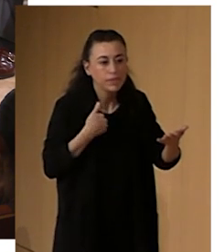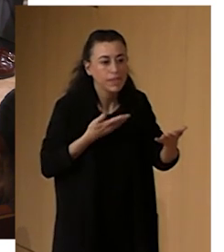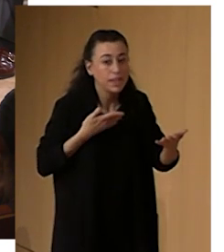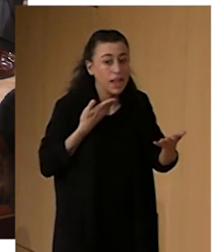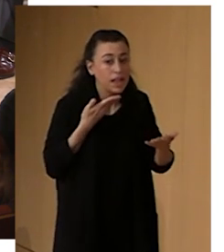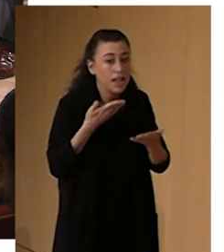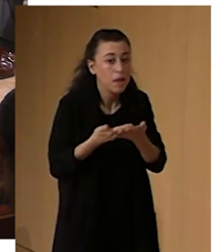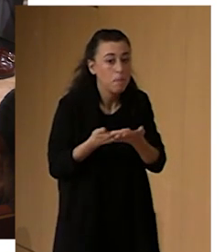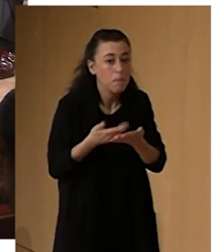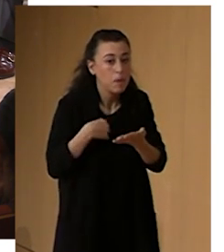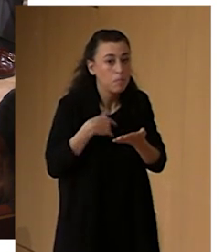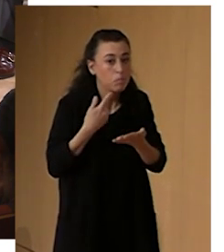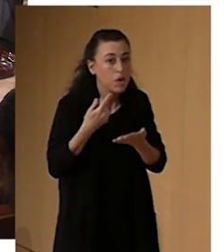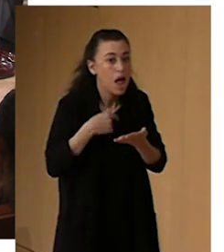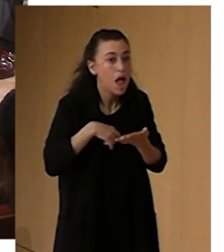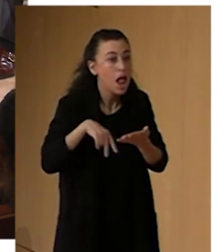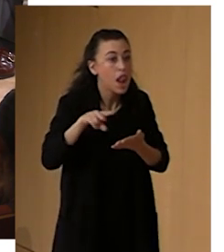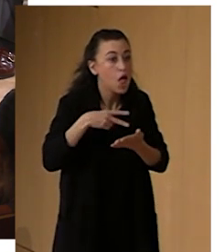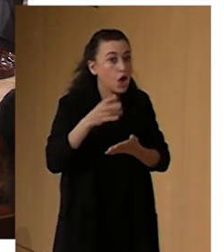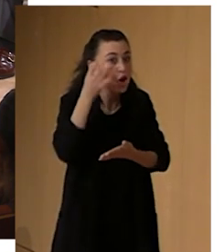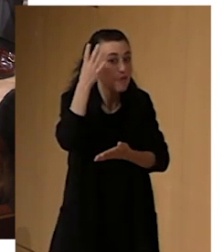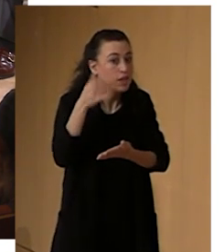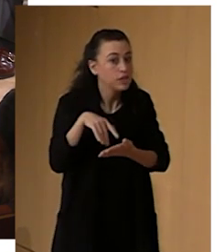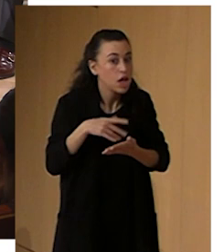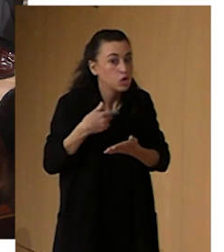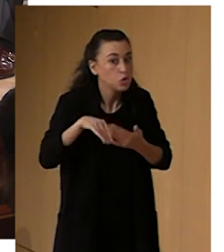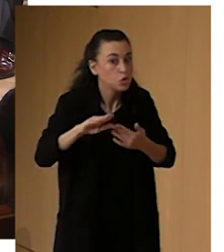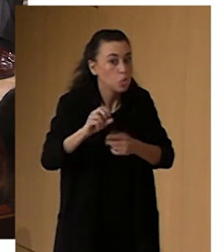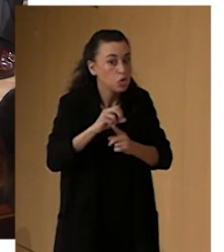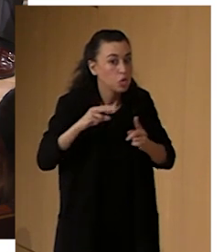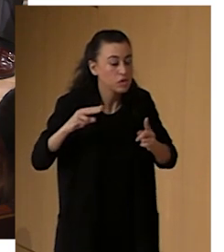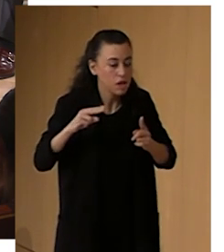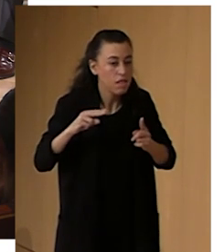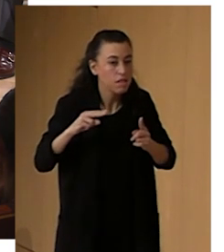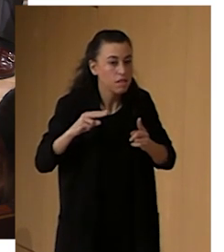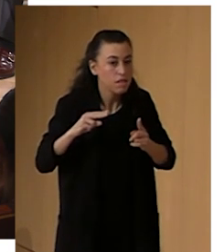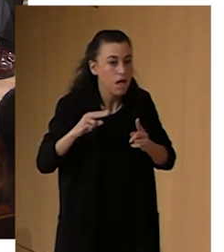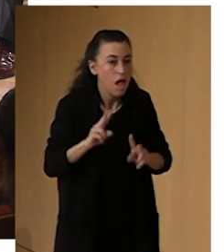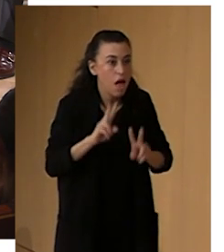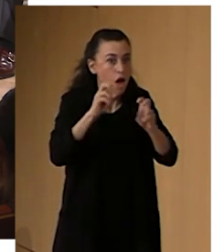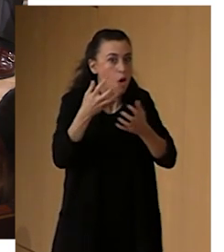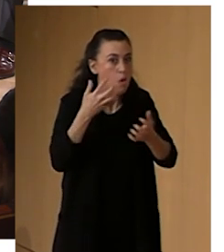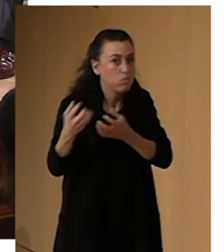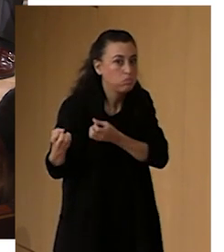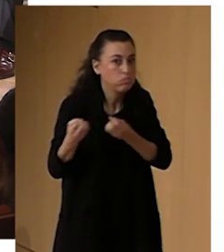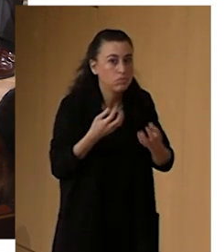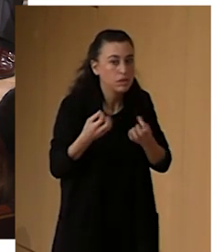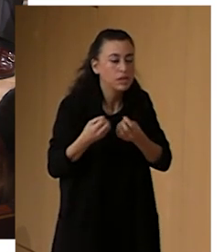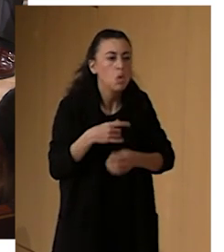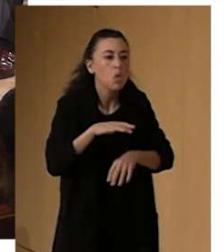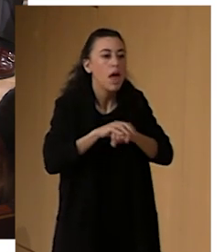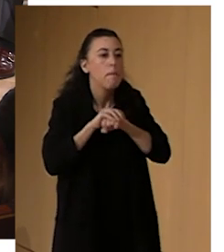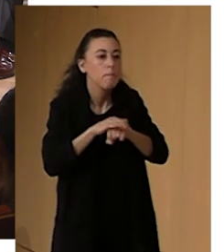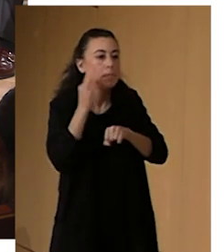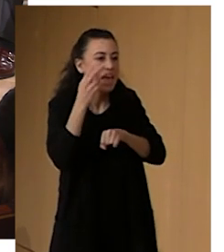coreógrafos invitadas que diesen su eh su visión sobre la pieza tal vino un amiga ciega que es actriz a ver